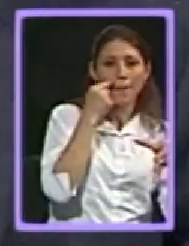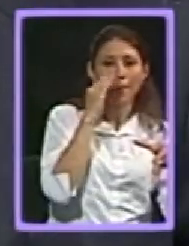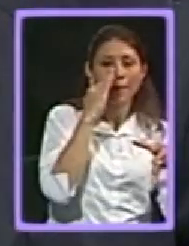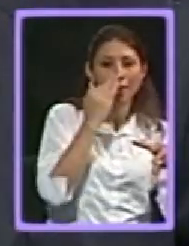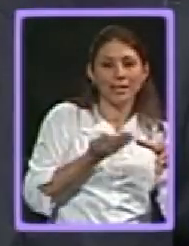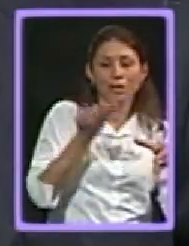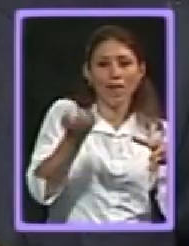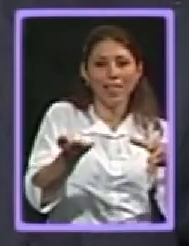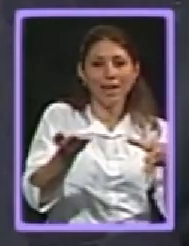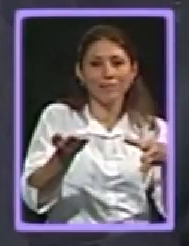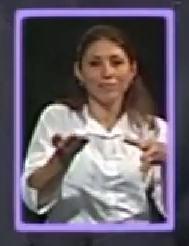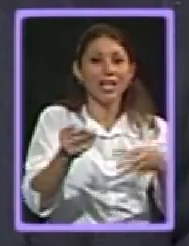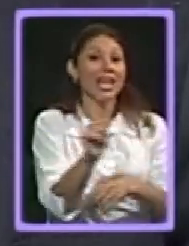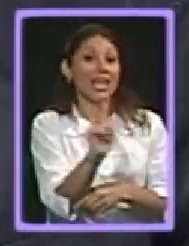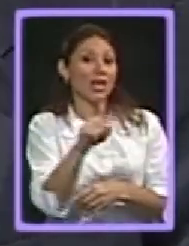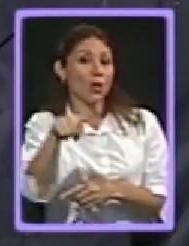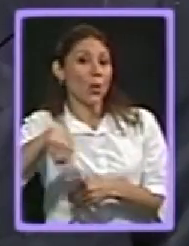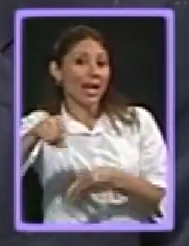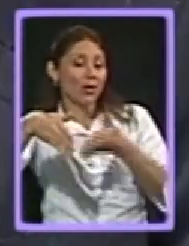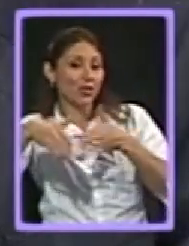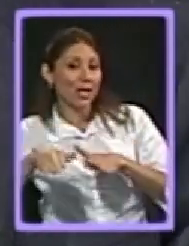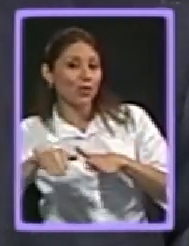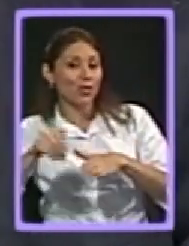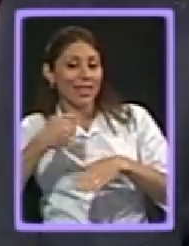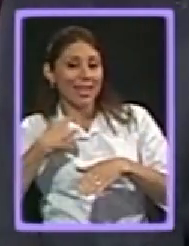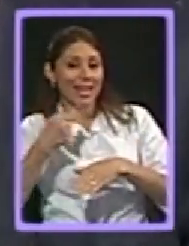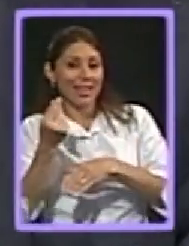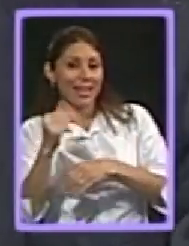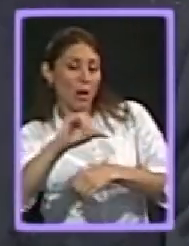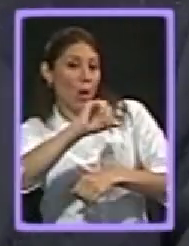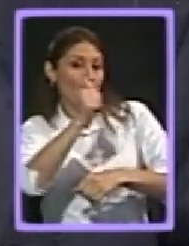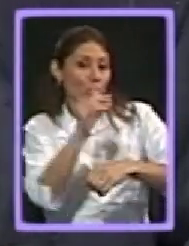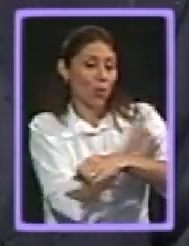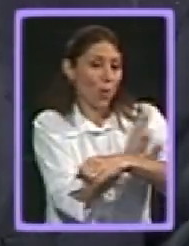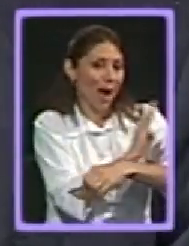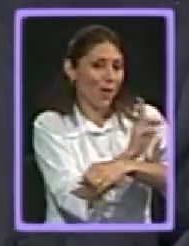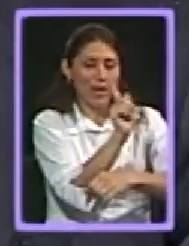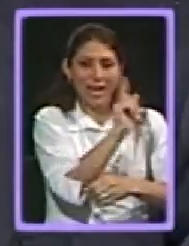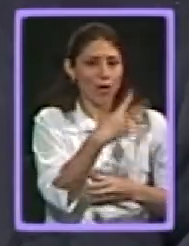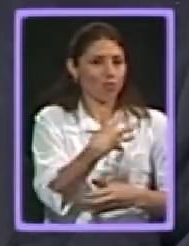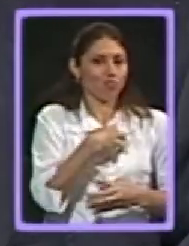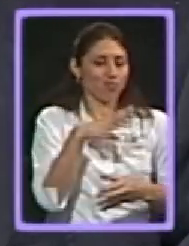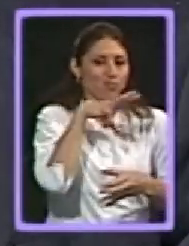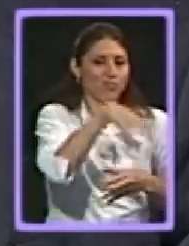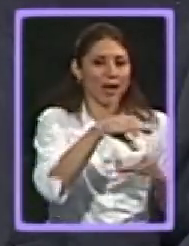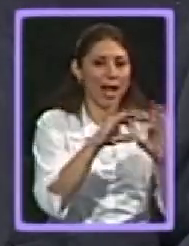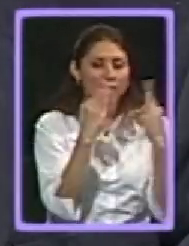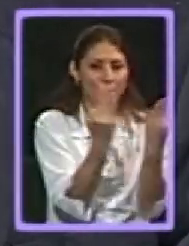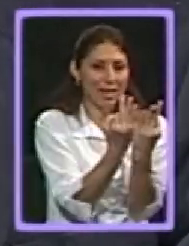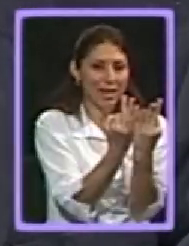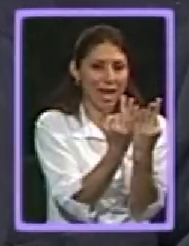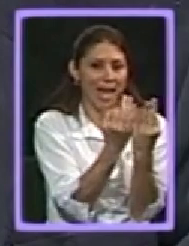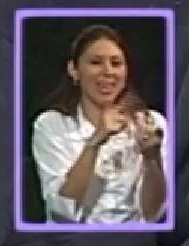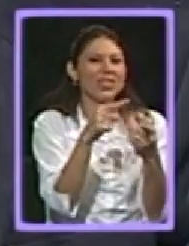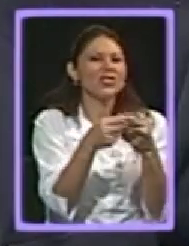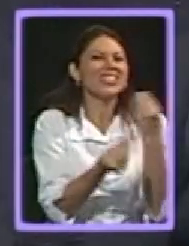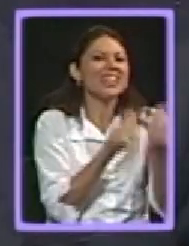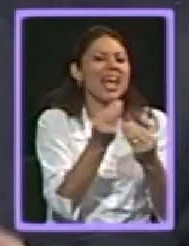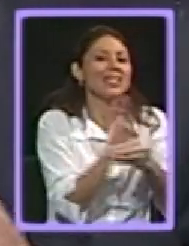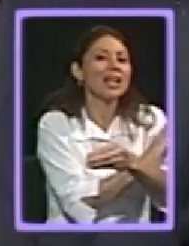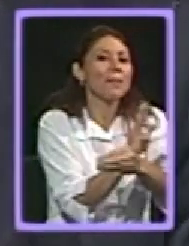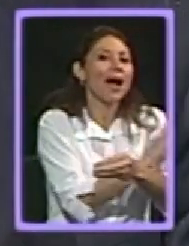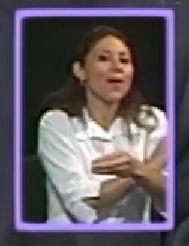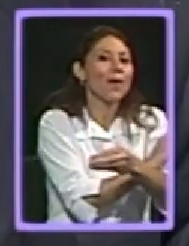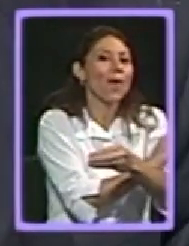depositado en un banco en donde el banco que no es de la familia, que el banco que no pertenece a este núcleo, entonces lo que hace es que le